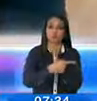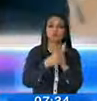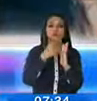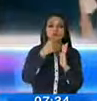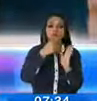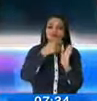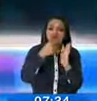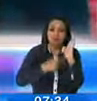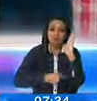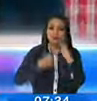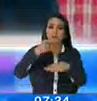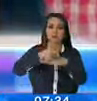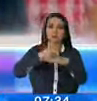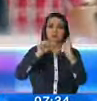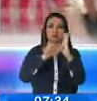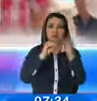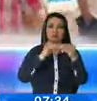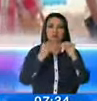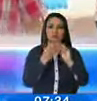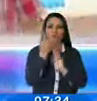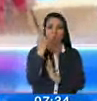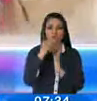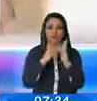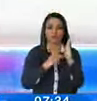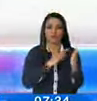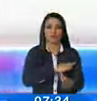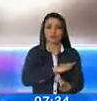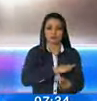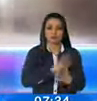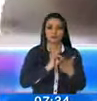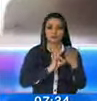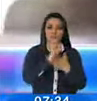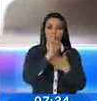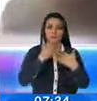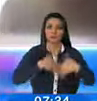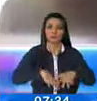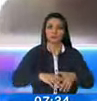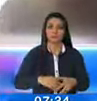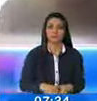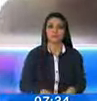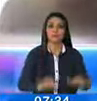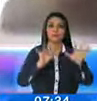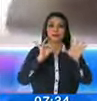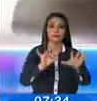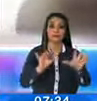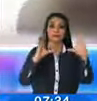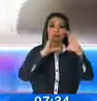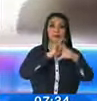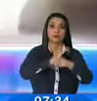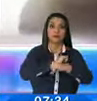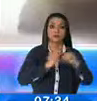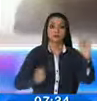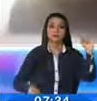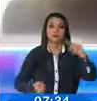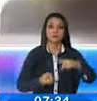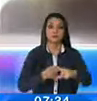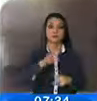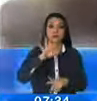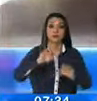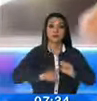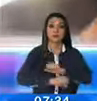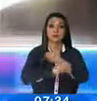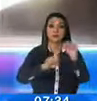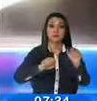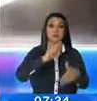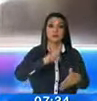lo dispuesto en el artículo 4 de la ordenanza municipal. De 7 de la noche a 4 de la mañana no